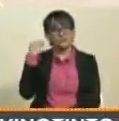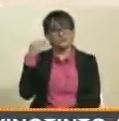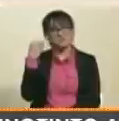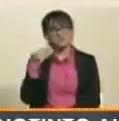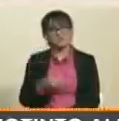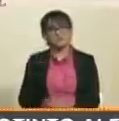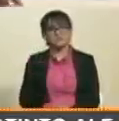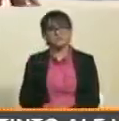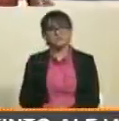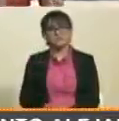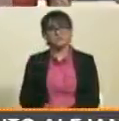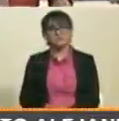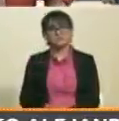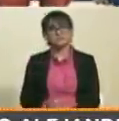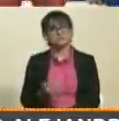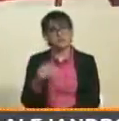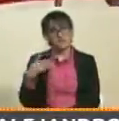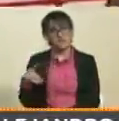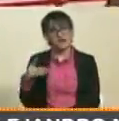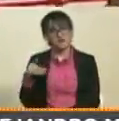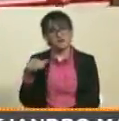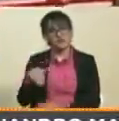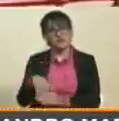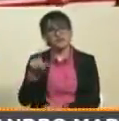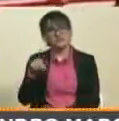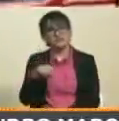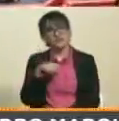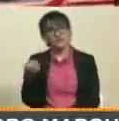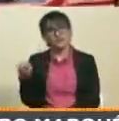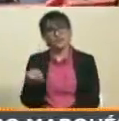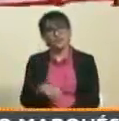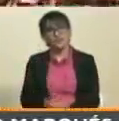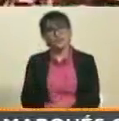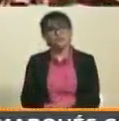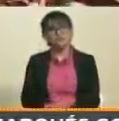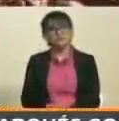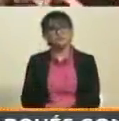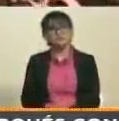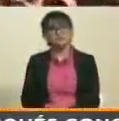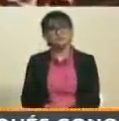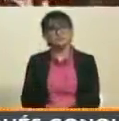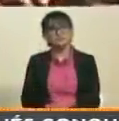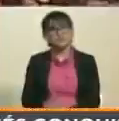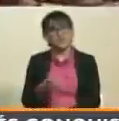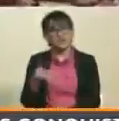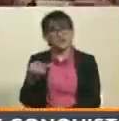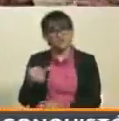ustedes? ¿Tienen derecho a votar o no? ¿Tienen derecho a elegir o no?